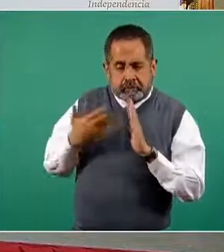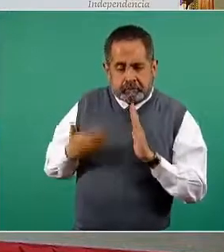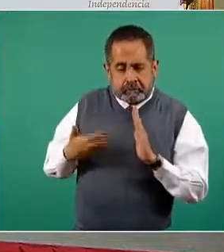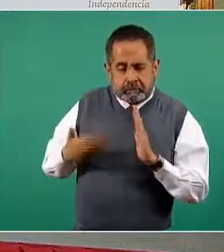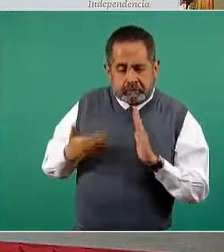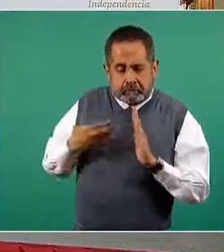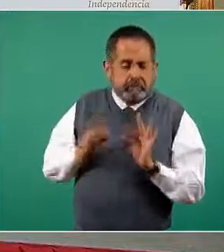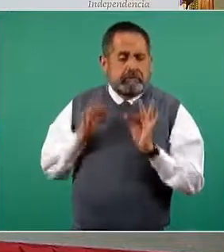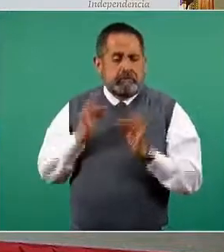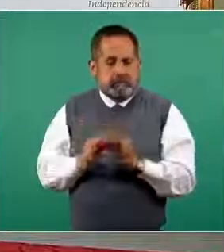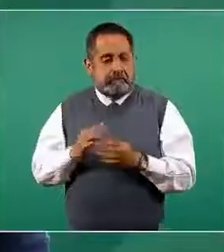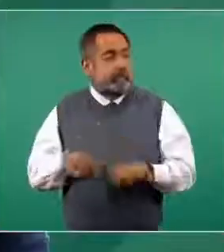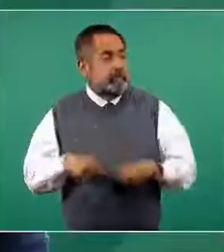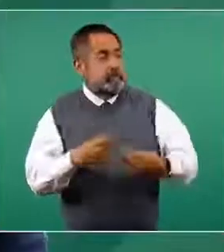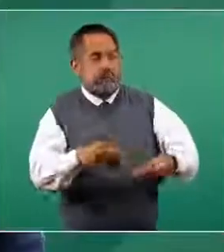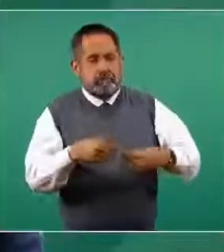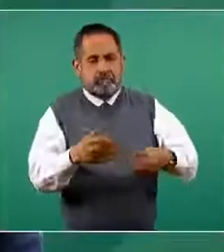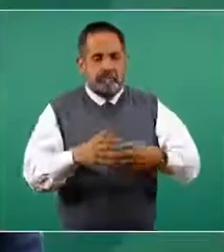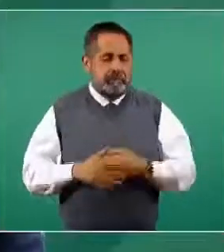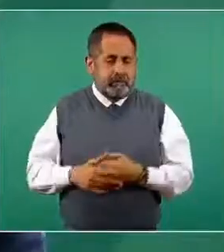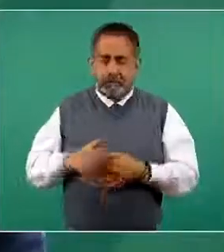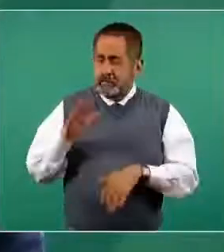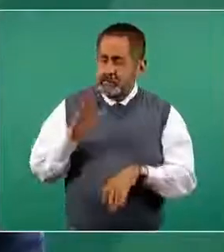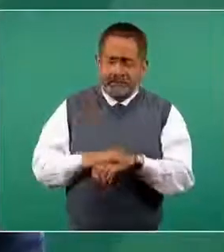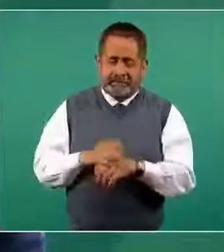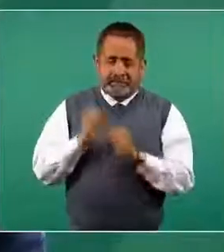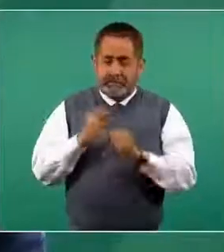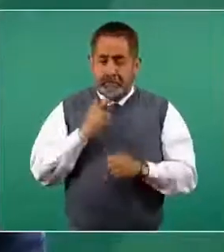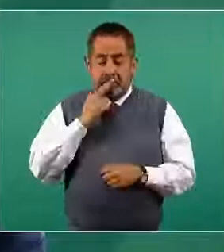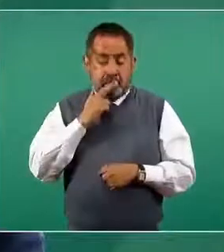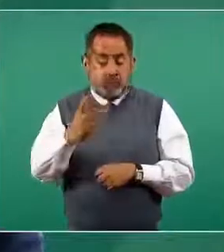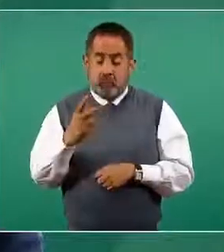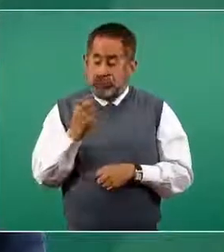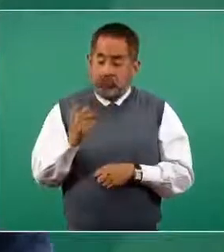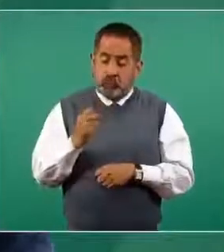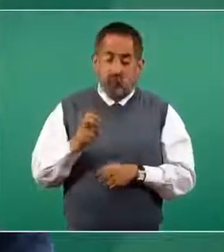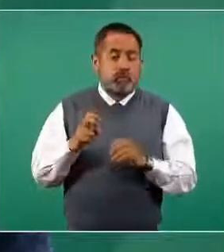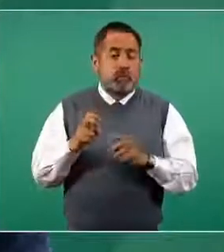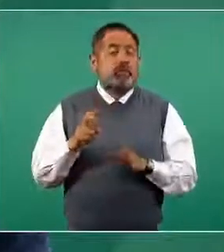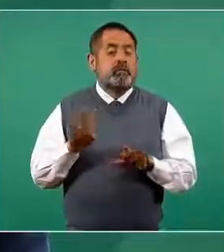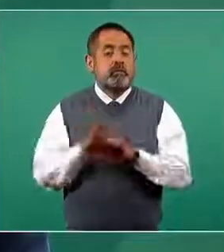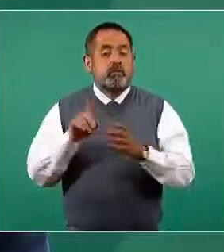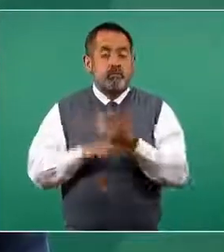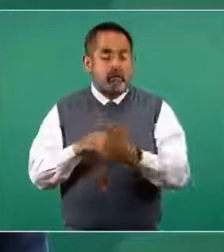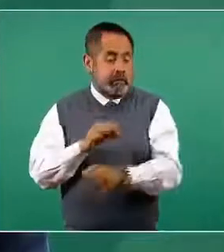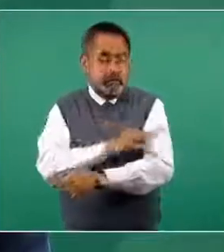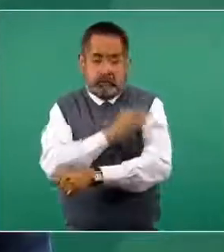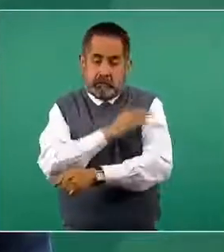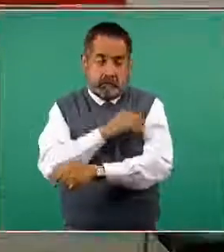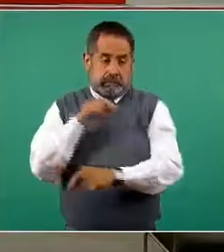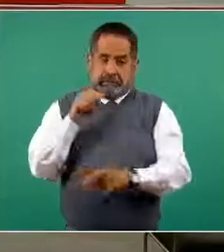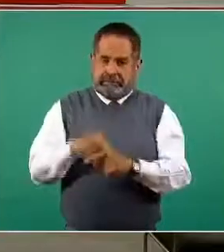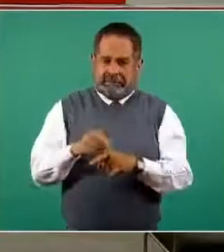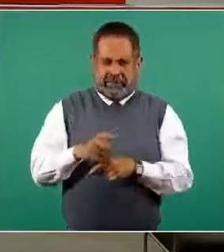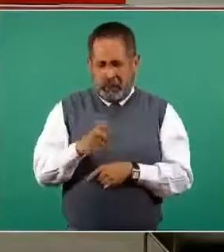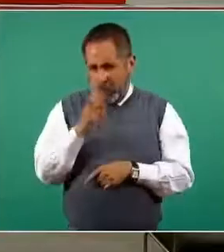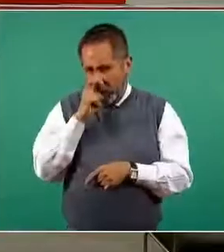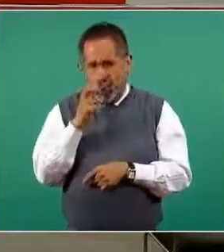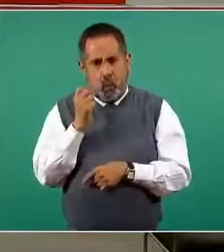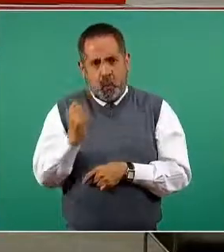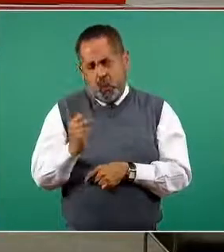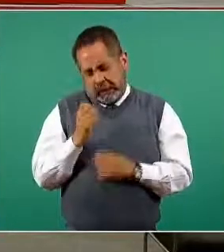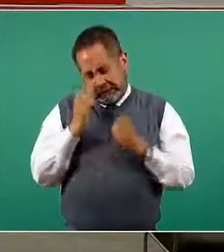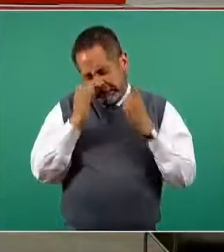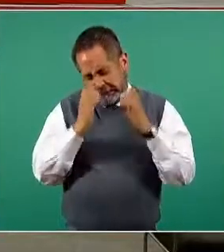de todos los productos farmacéuticos, la más alta exigencia es precisamente en vacunas. Por eso podemos saber que